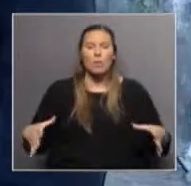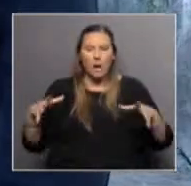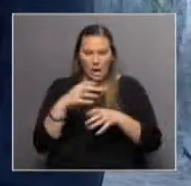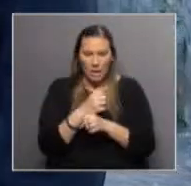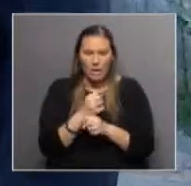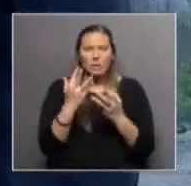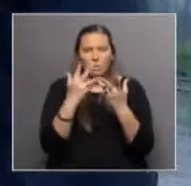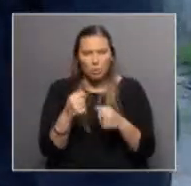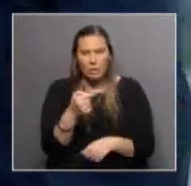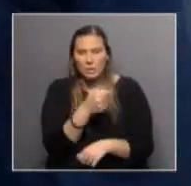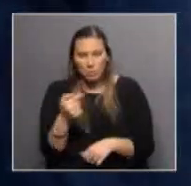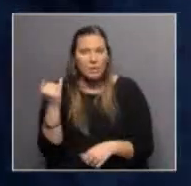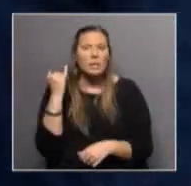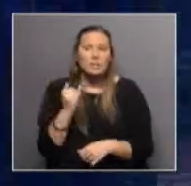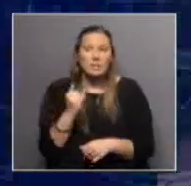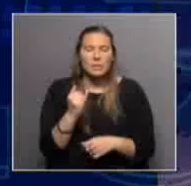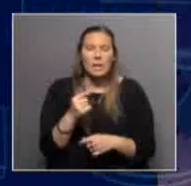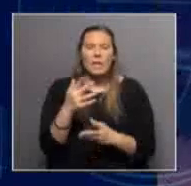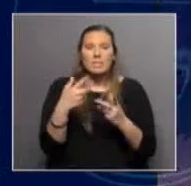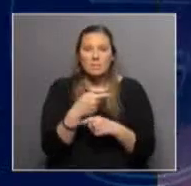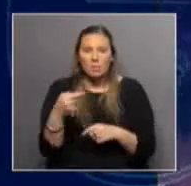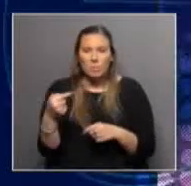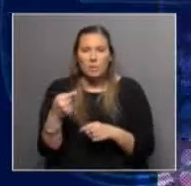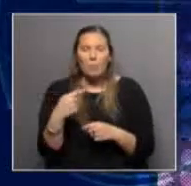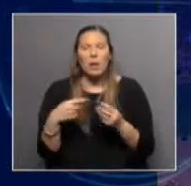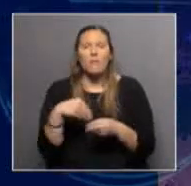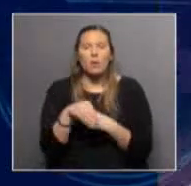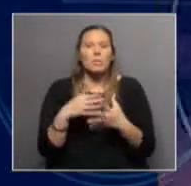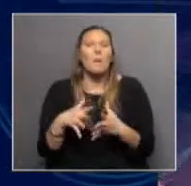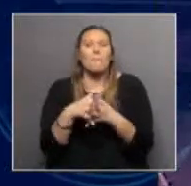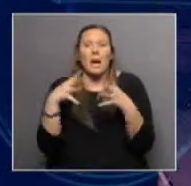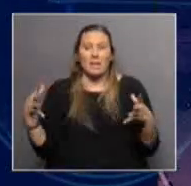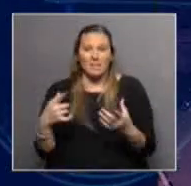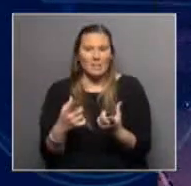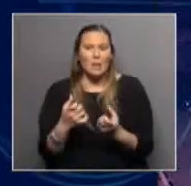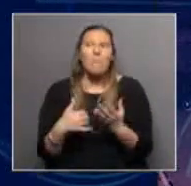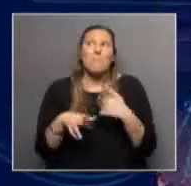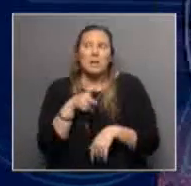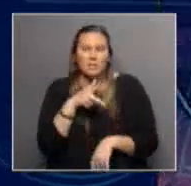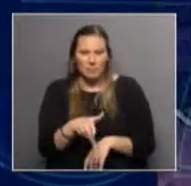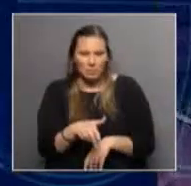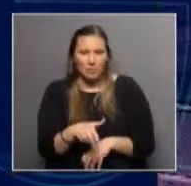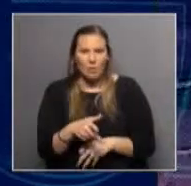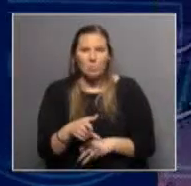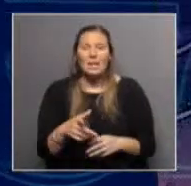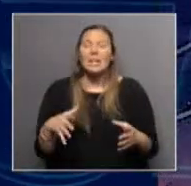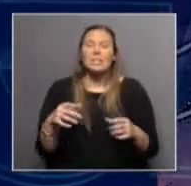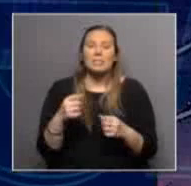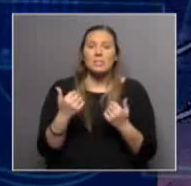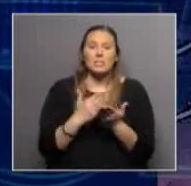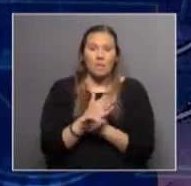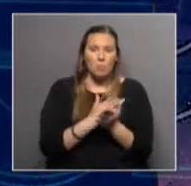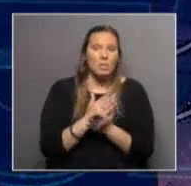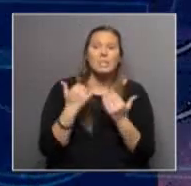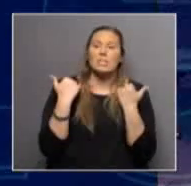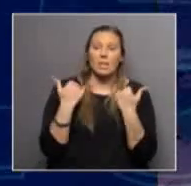entre semana también? Las canastas se arman entre semana para familias más numerosas con más necesidades, que tienen más niños. Entre semanas siempre se les está dando